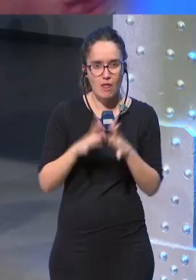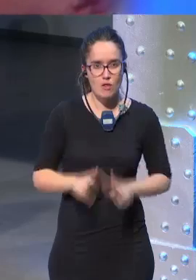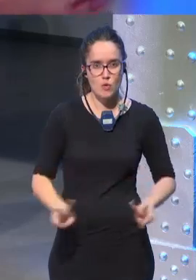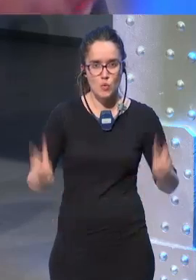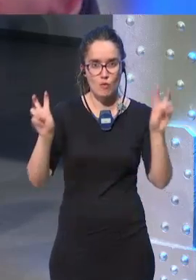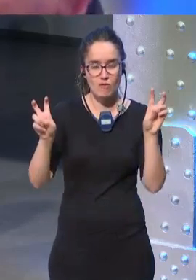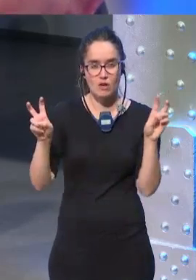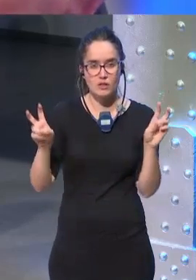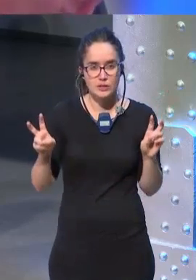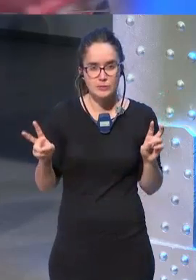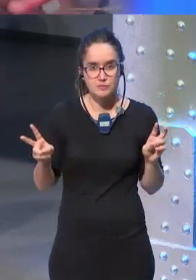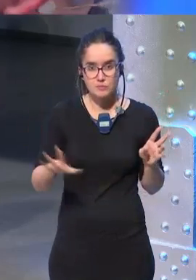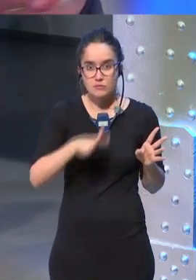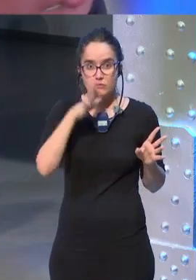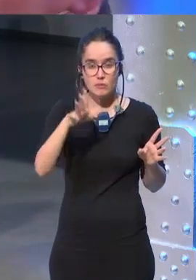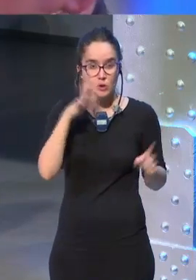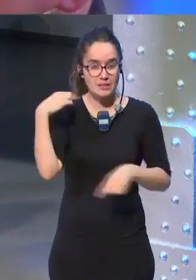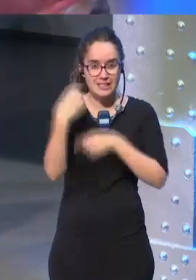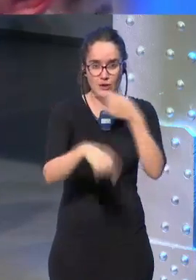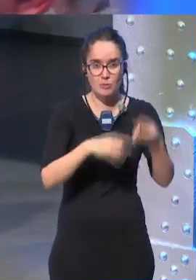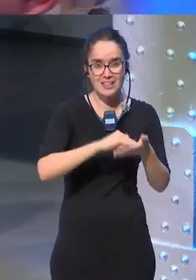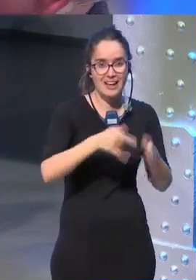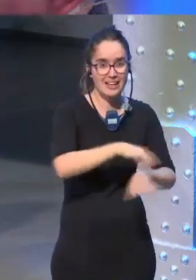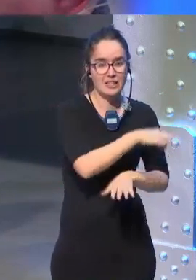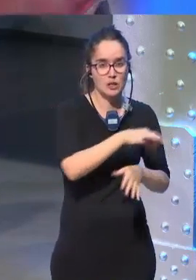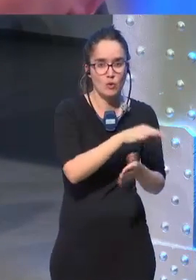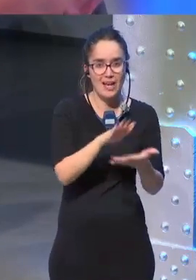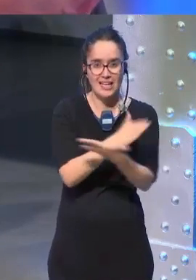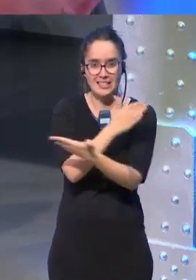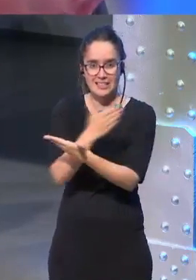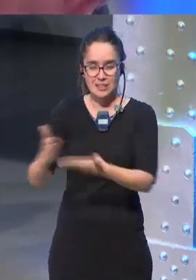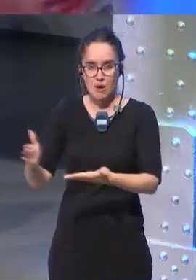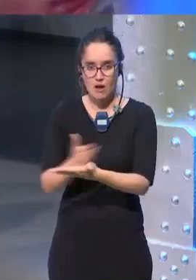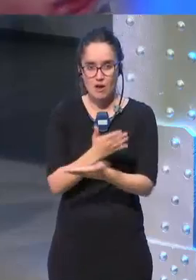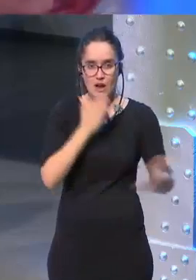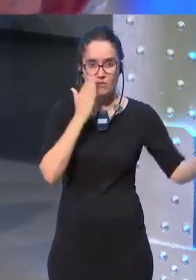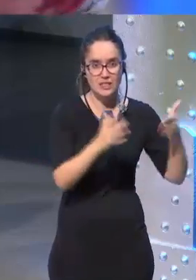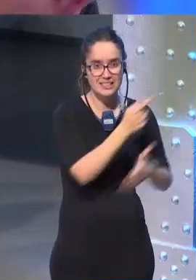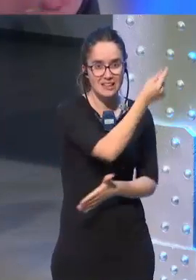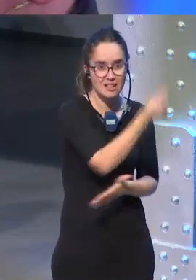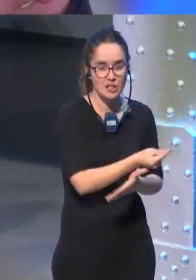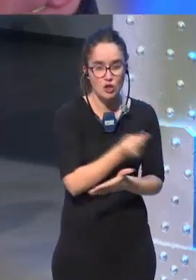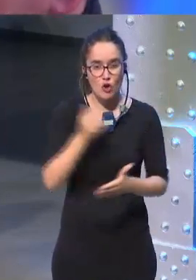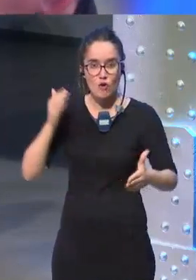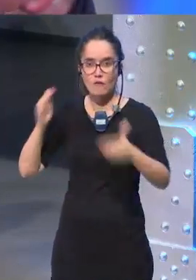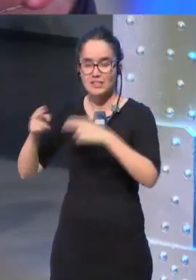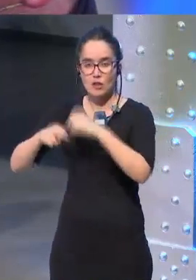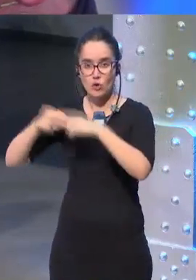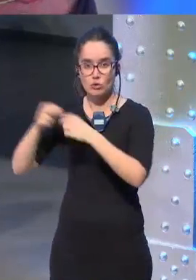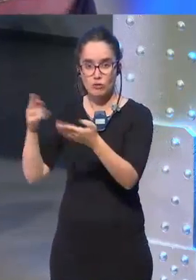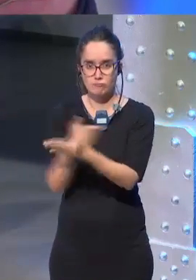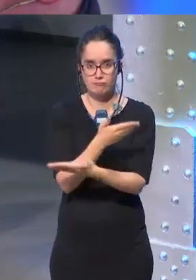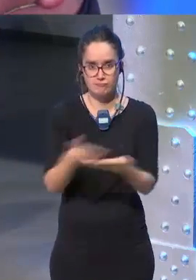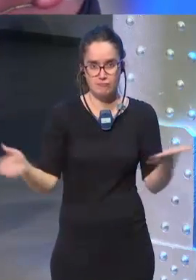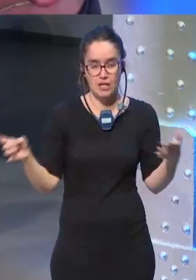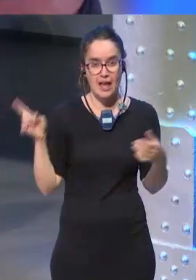relación, porque tradicionalmente la arquitectura estaba separando las fases de diseño y la de construcción, y